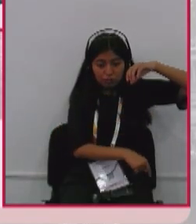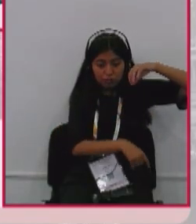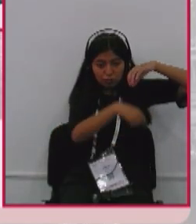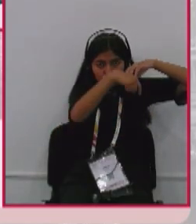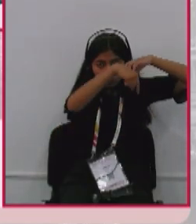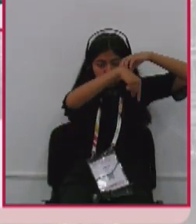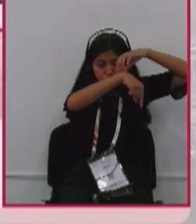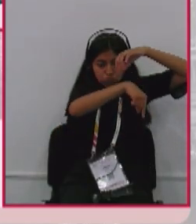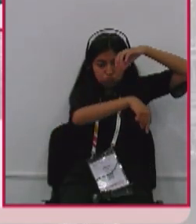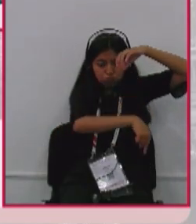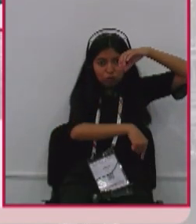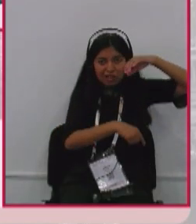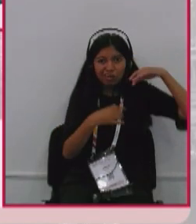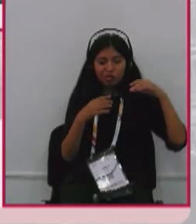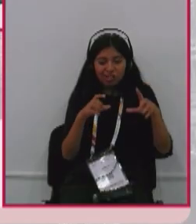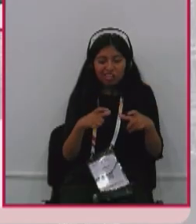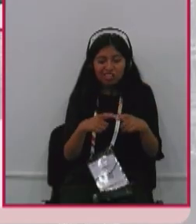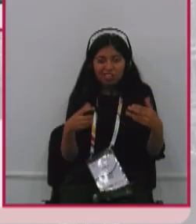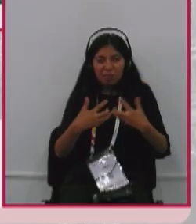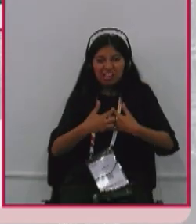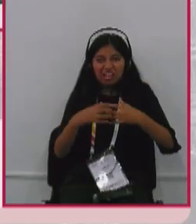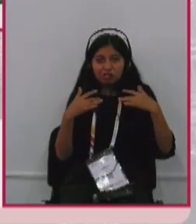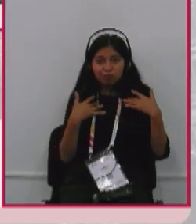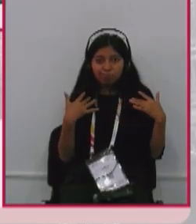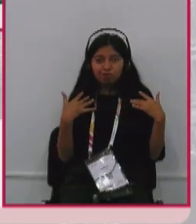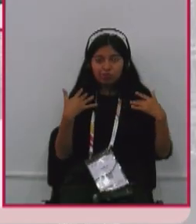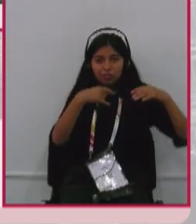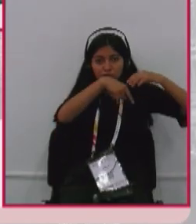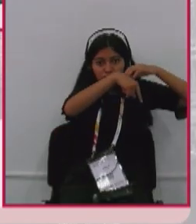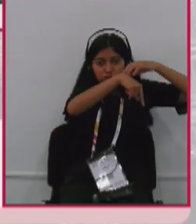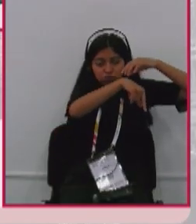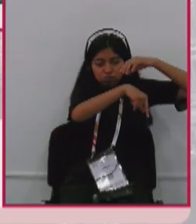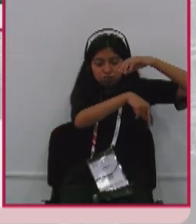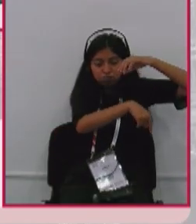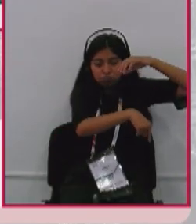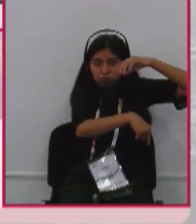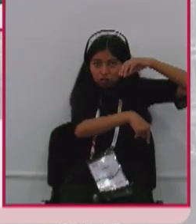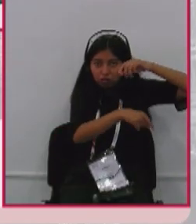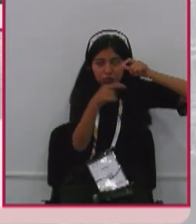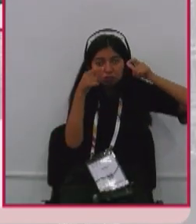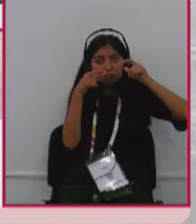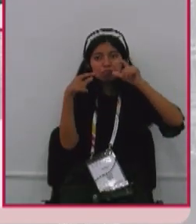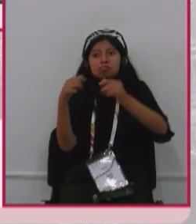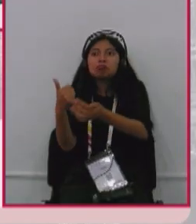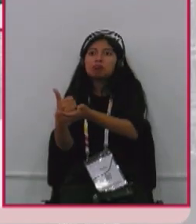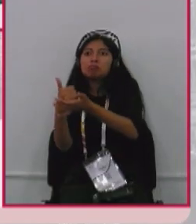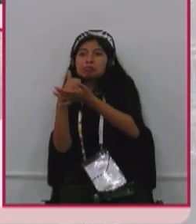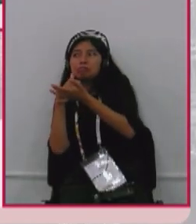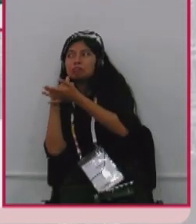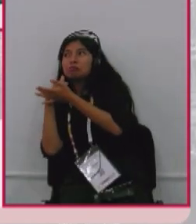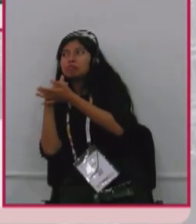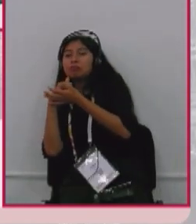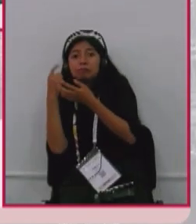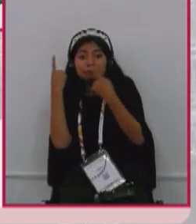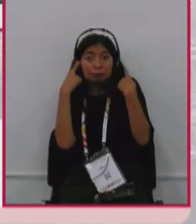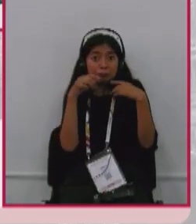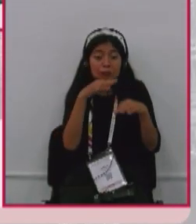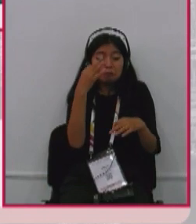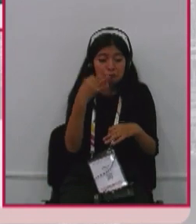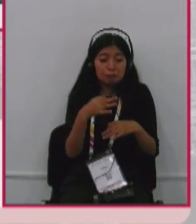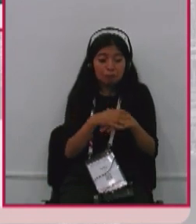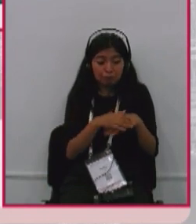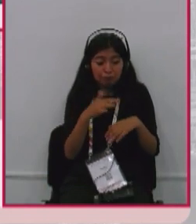ingresar estos sensores y lo monitoreábamos, ¿no? Entonces, eso nos ha ayudado para estar seguros que